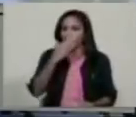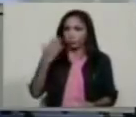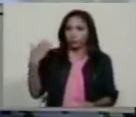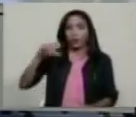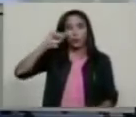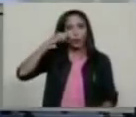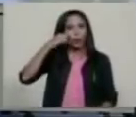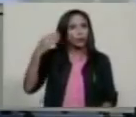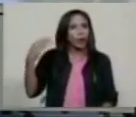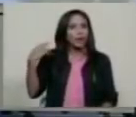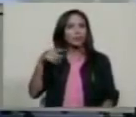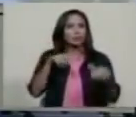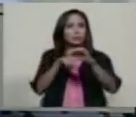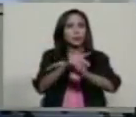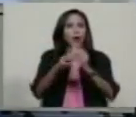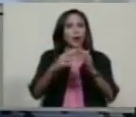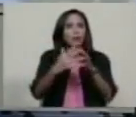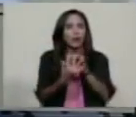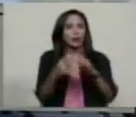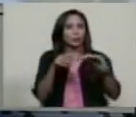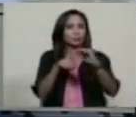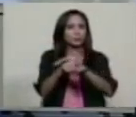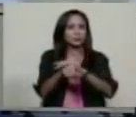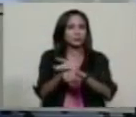El Chorrillo,